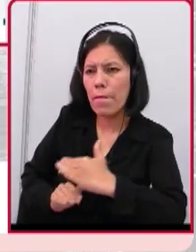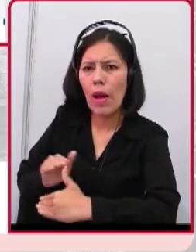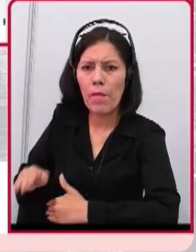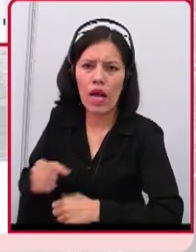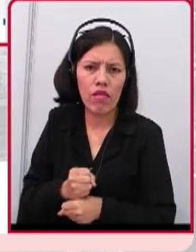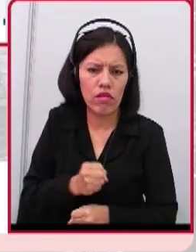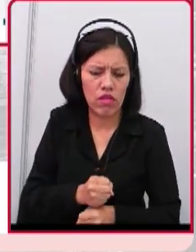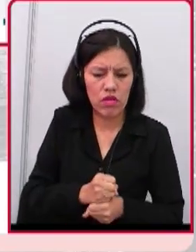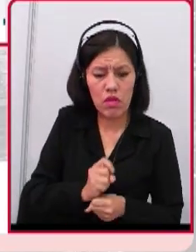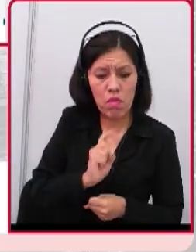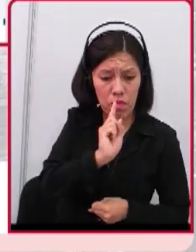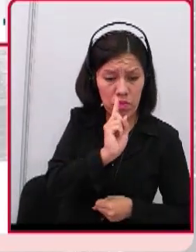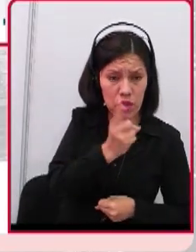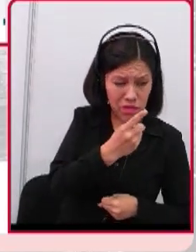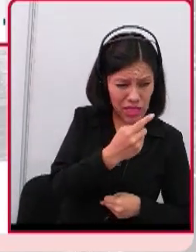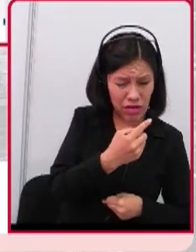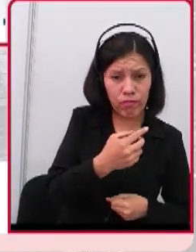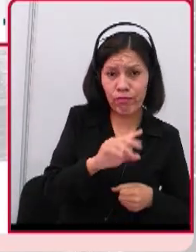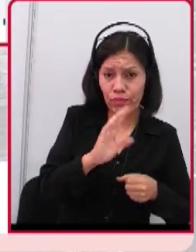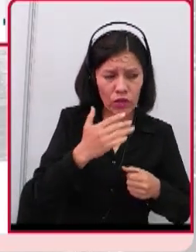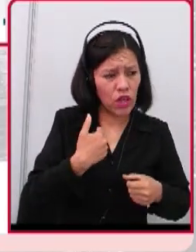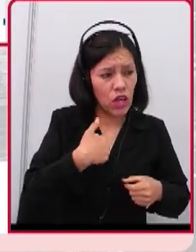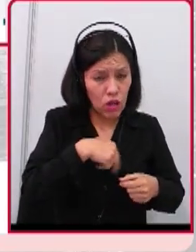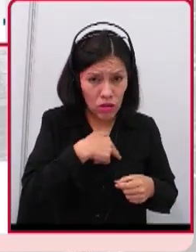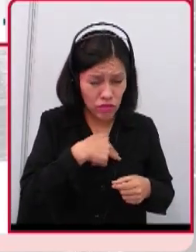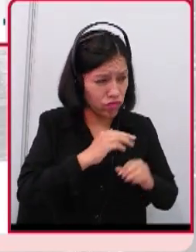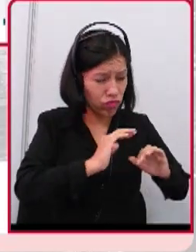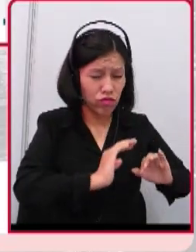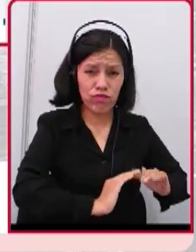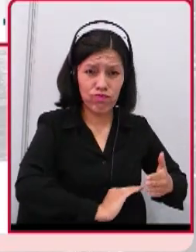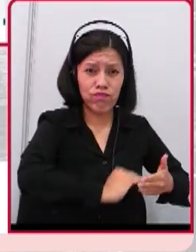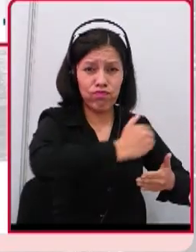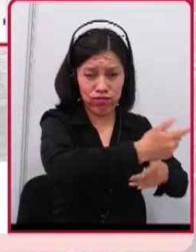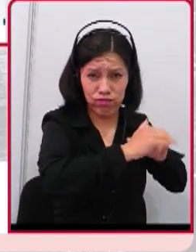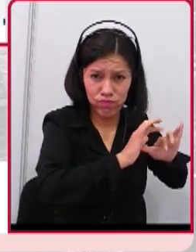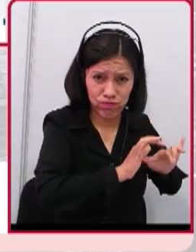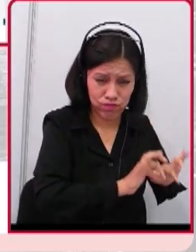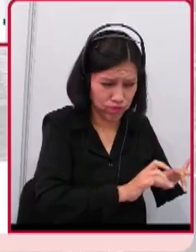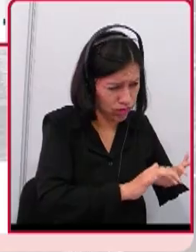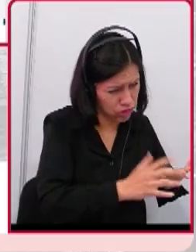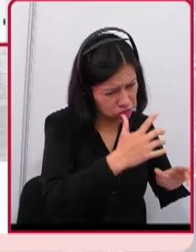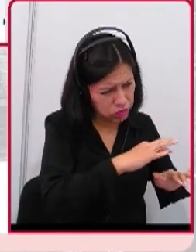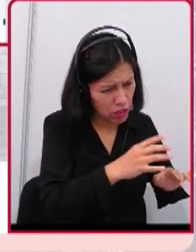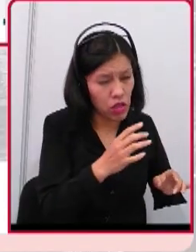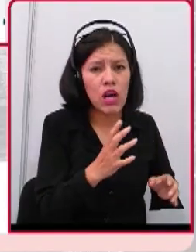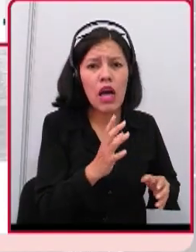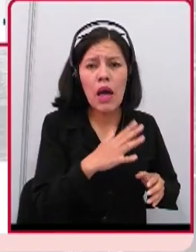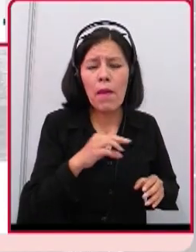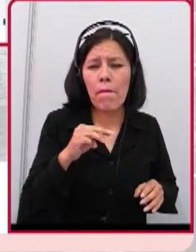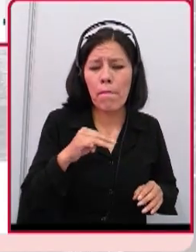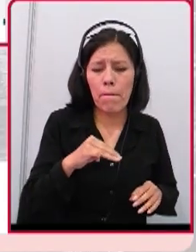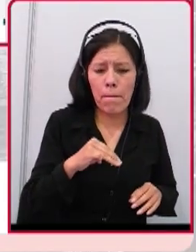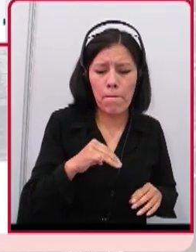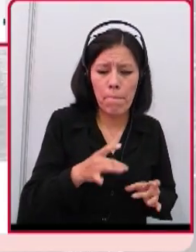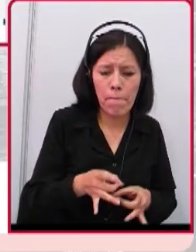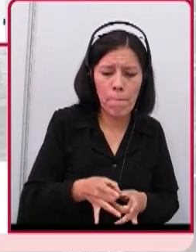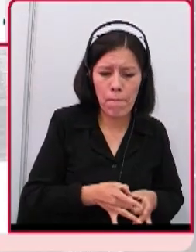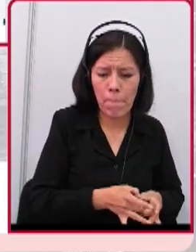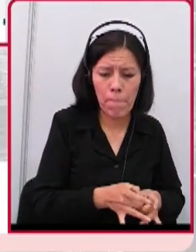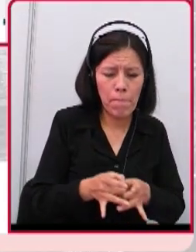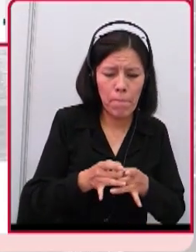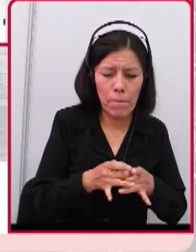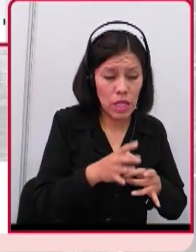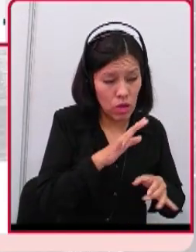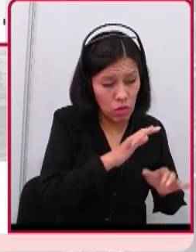la simulación de las variables geológicas. Para ello, utilizamos el método de